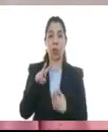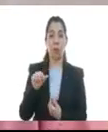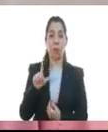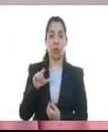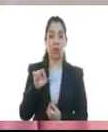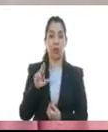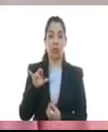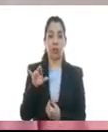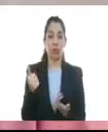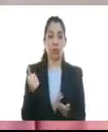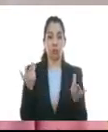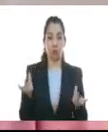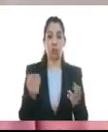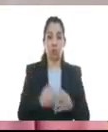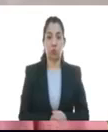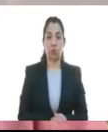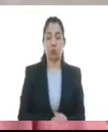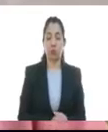Vamos a ver si...